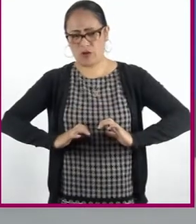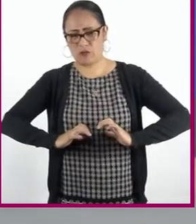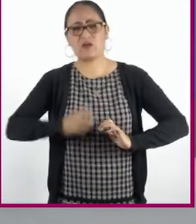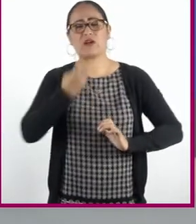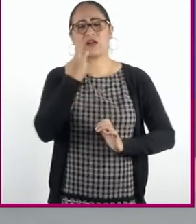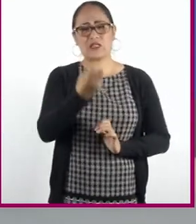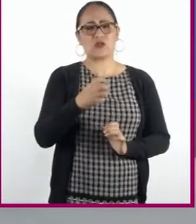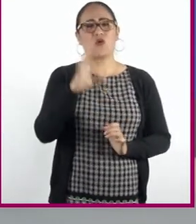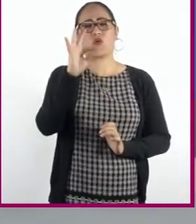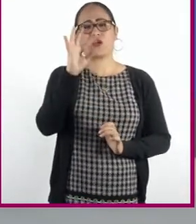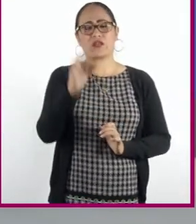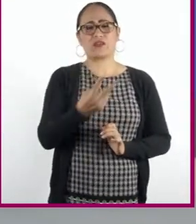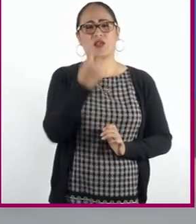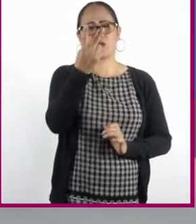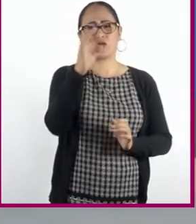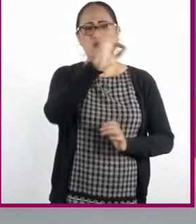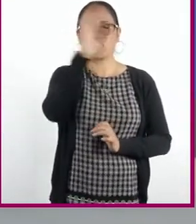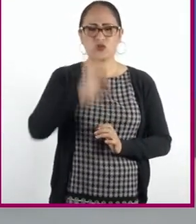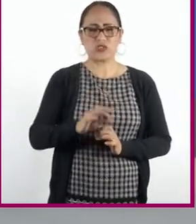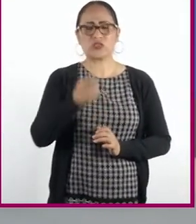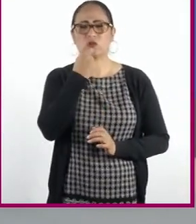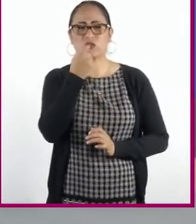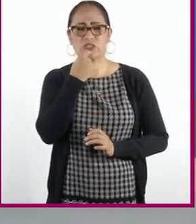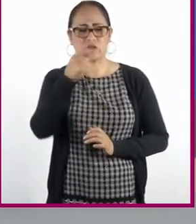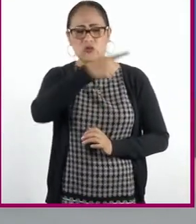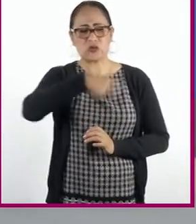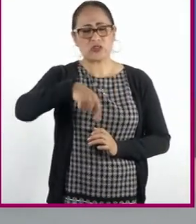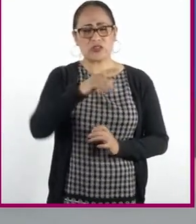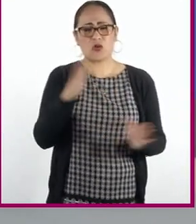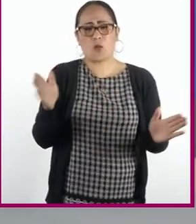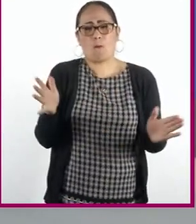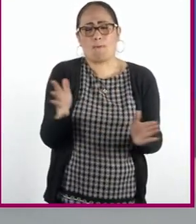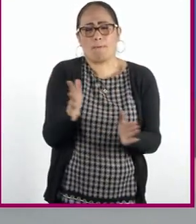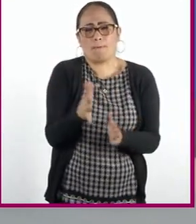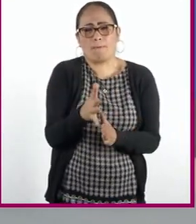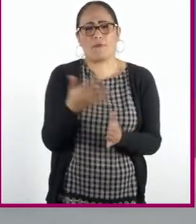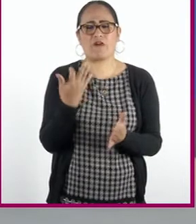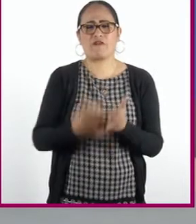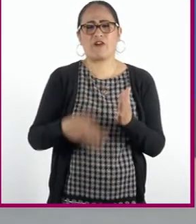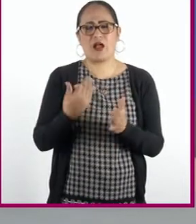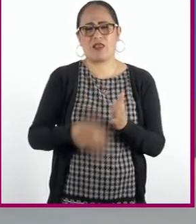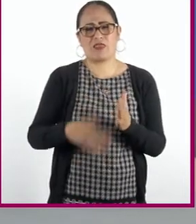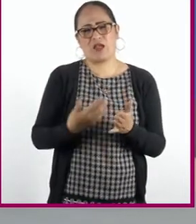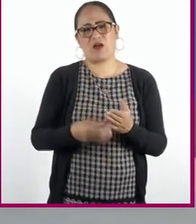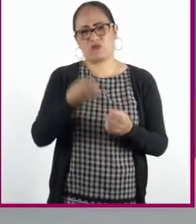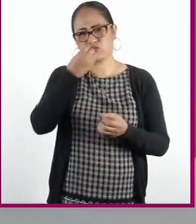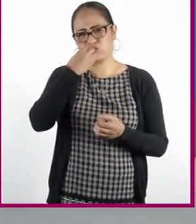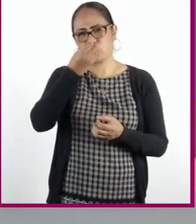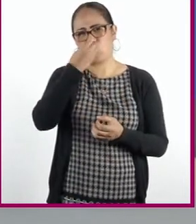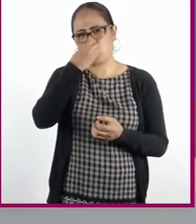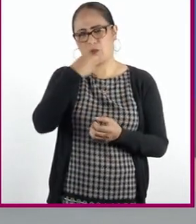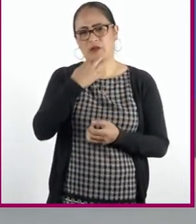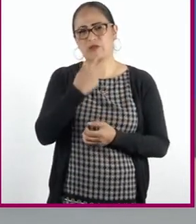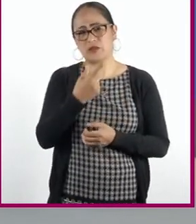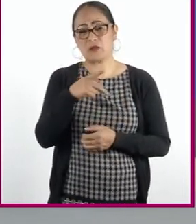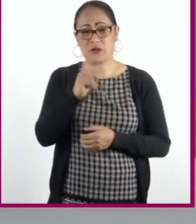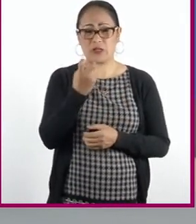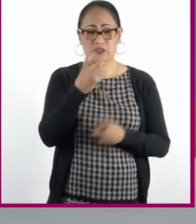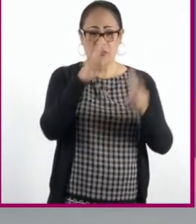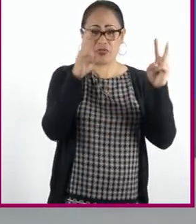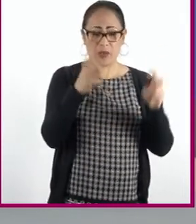al 42% de niñas y niños en el mundo. Sin embargo, esta condición no solo está relacionada con la